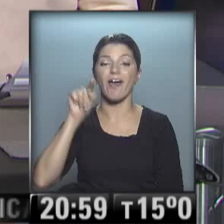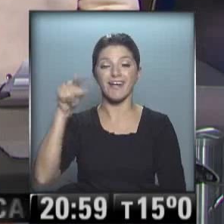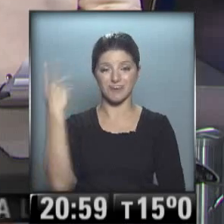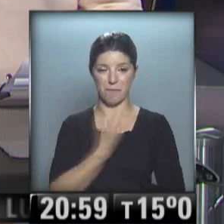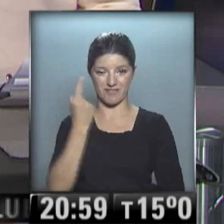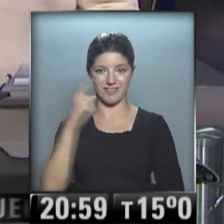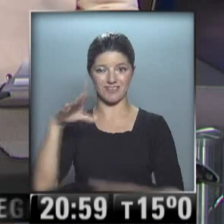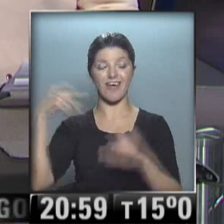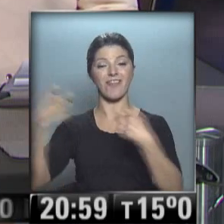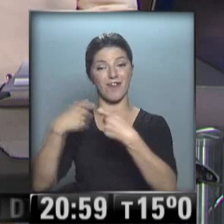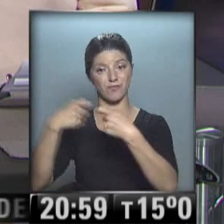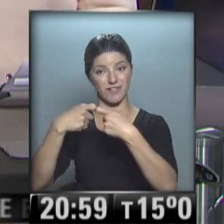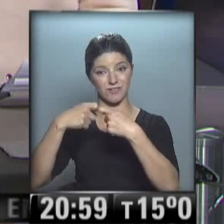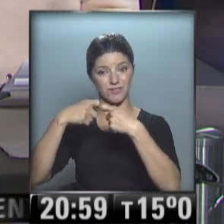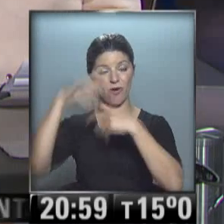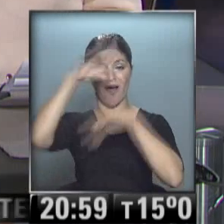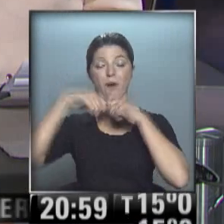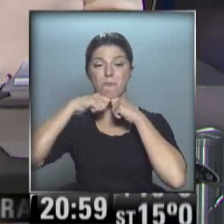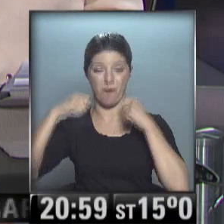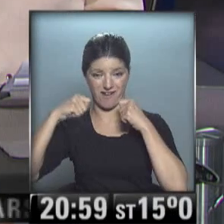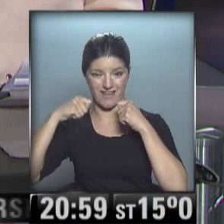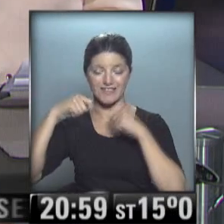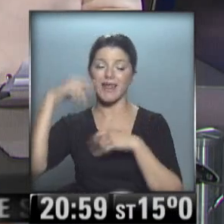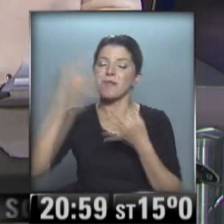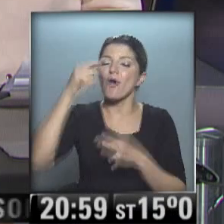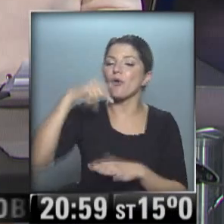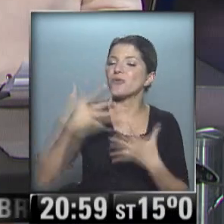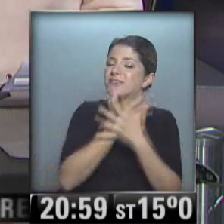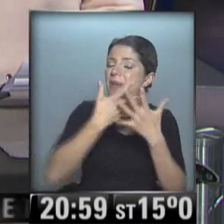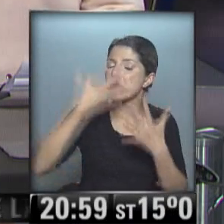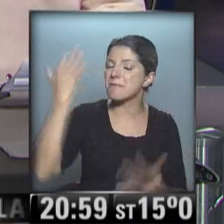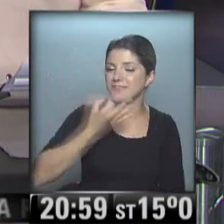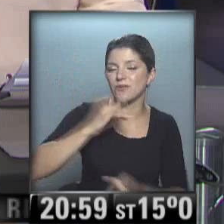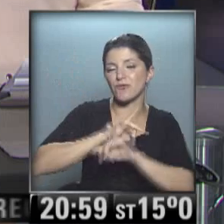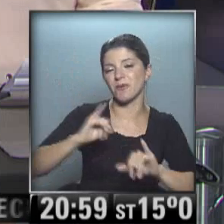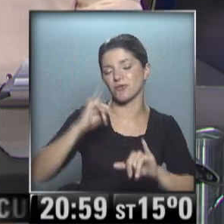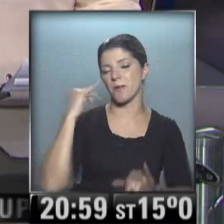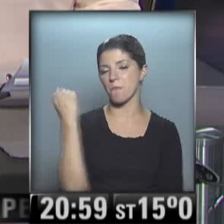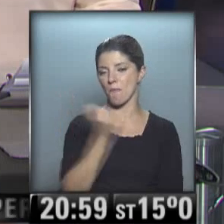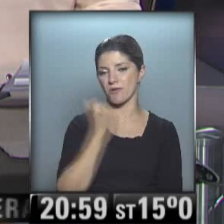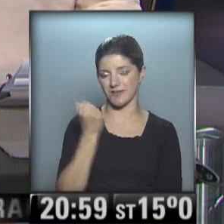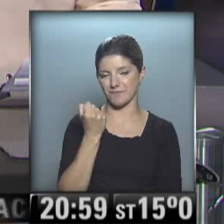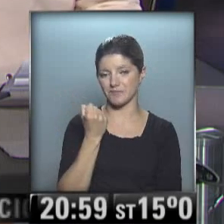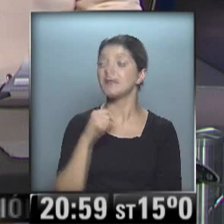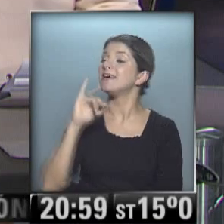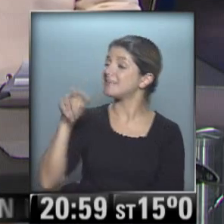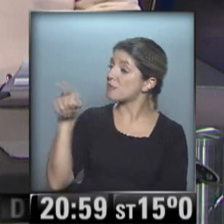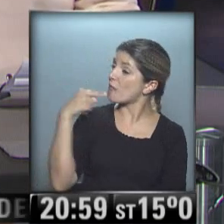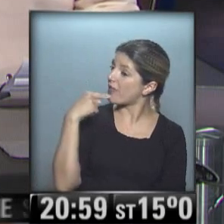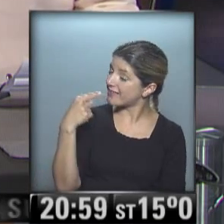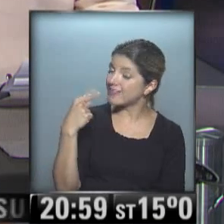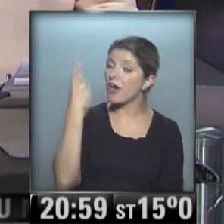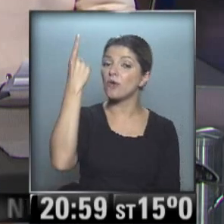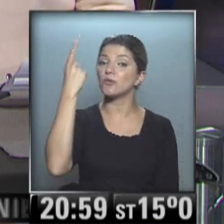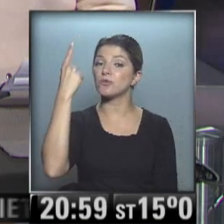de Mayo. La verdad es que ha sido una jornada histórica y una gran noticia. Bueno, justamente por lo que vos decías, uno de los